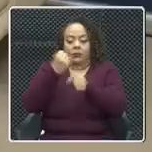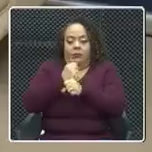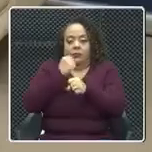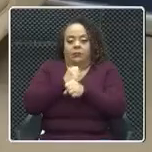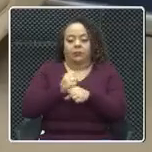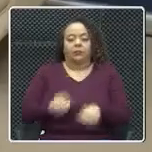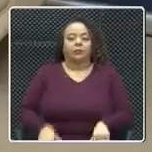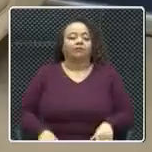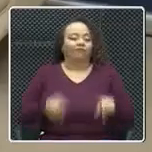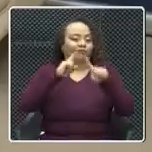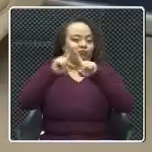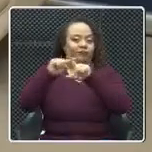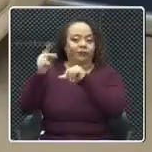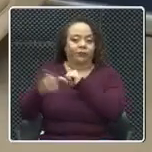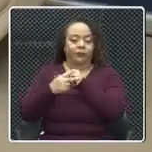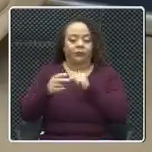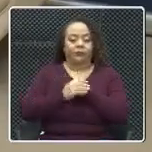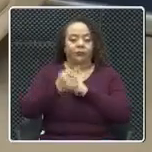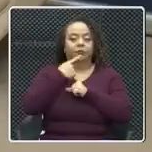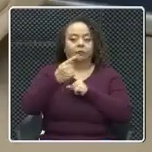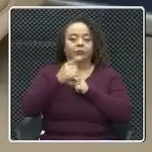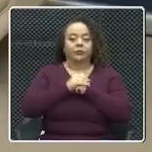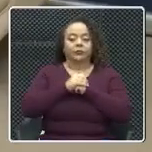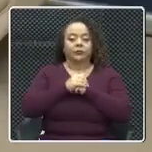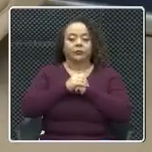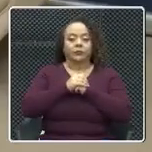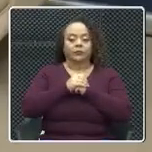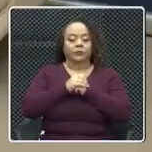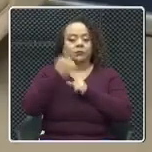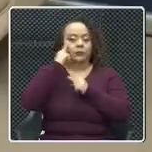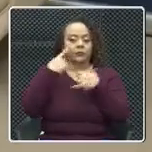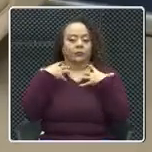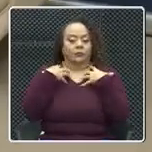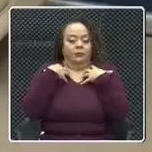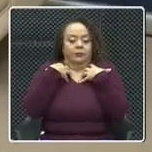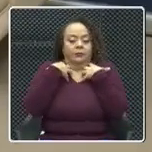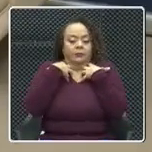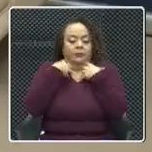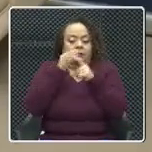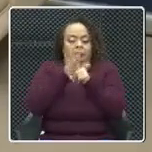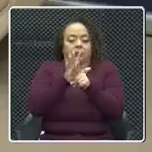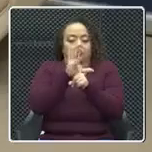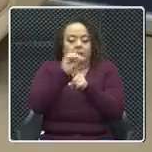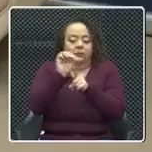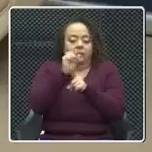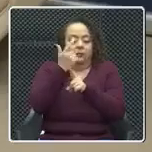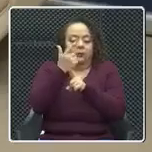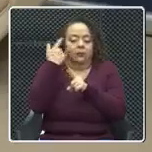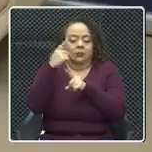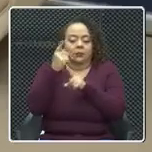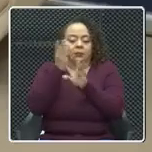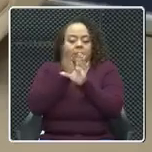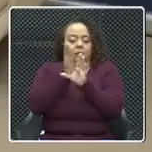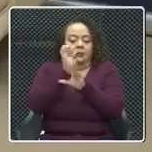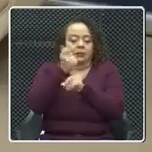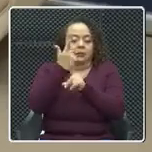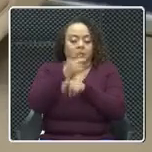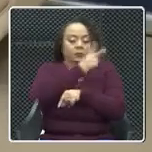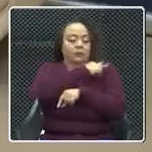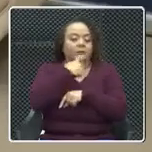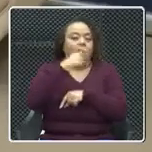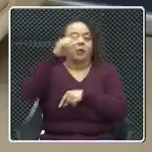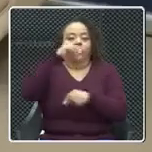donde laboro ha sucedido varias veces, al decir que es por estrés, acoso o riesgo psicosocial, el jefe dice que